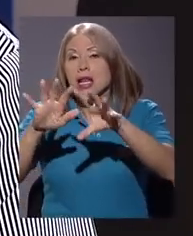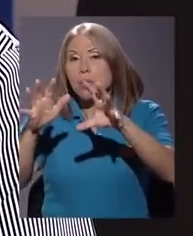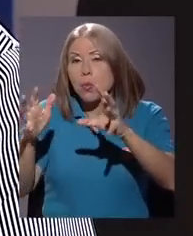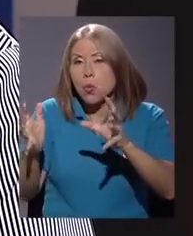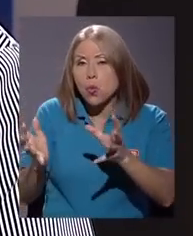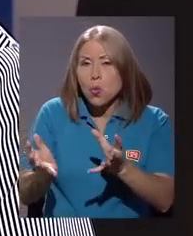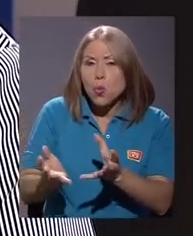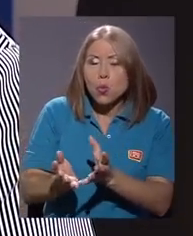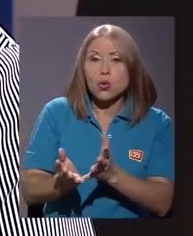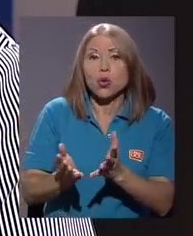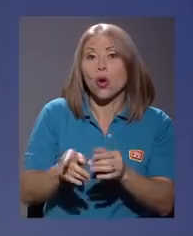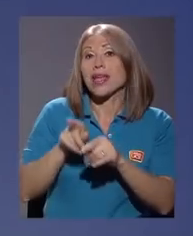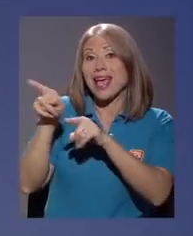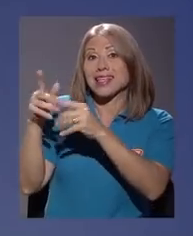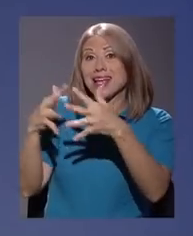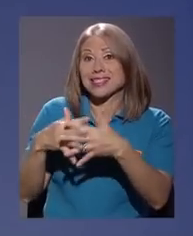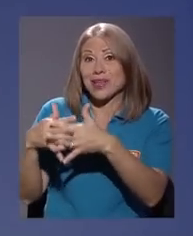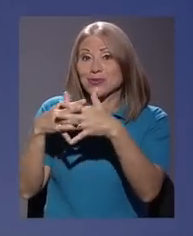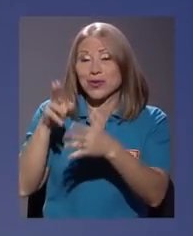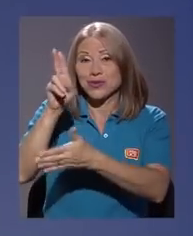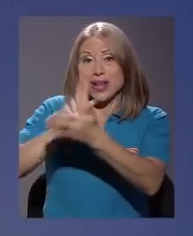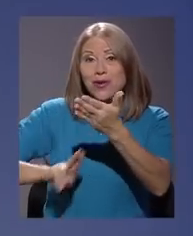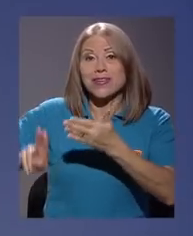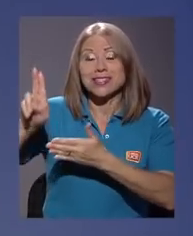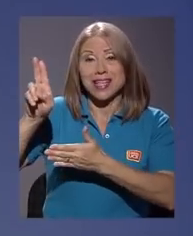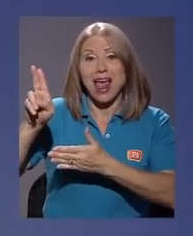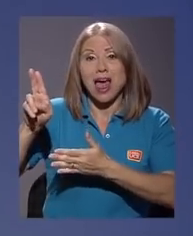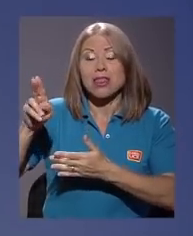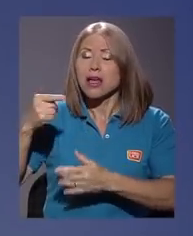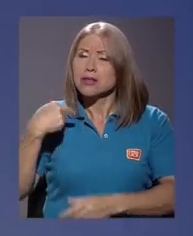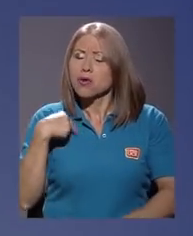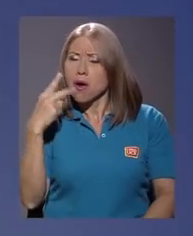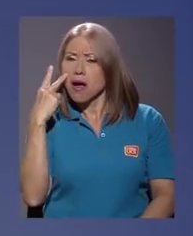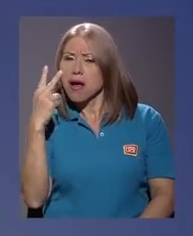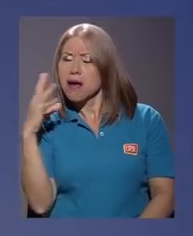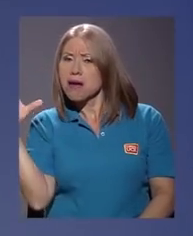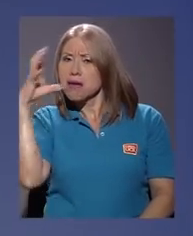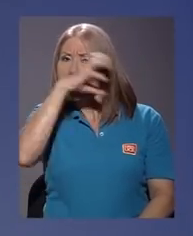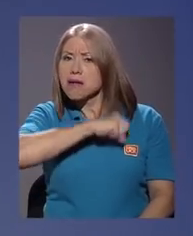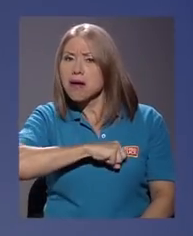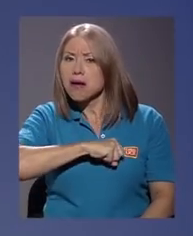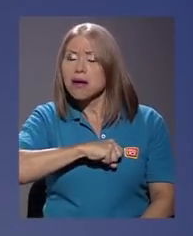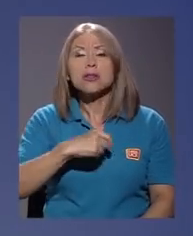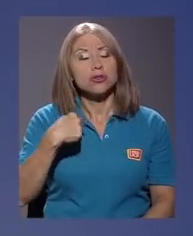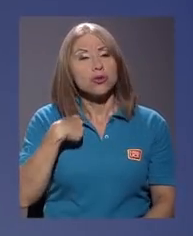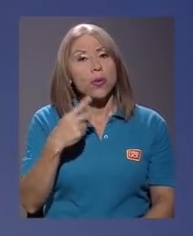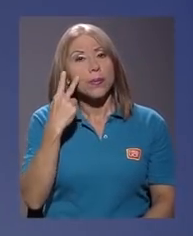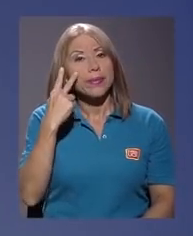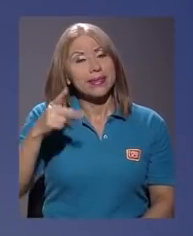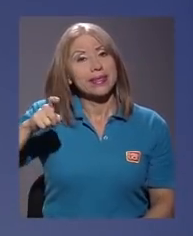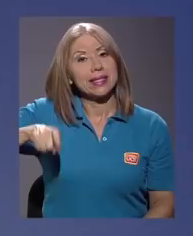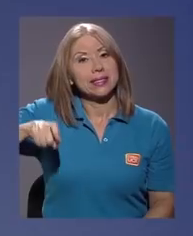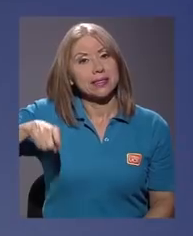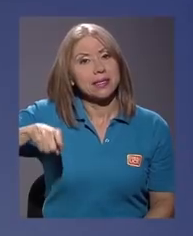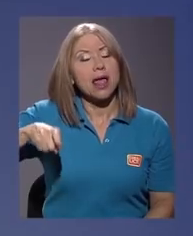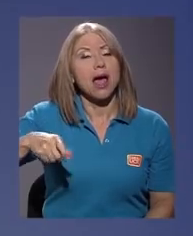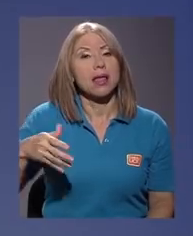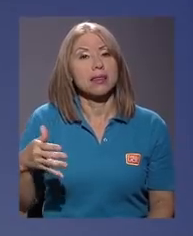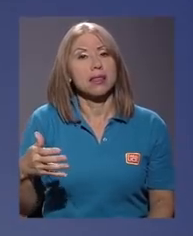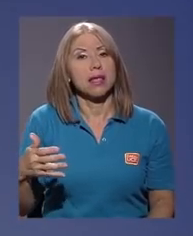encontraba en la universidad ya en Estados Unidos y vi la necesidad de de